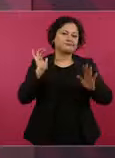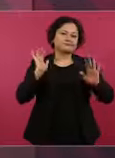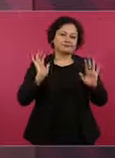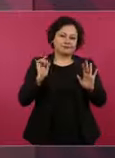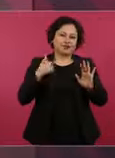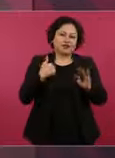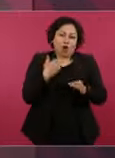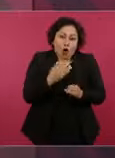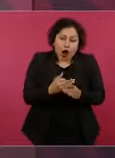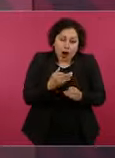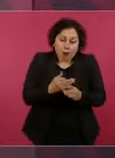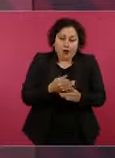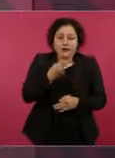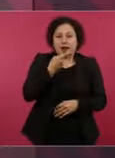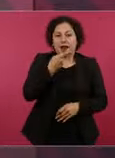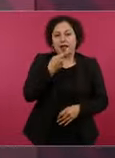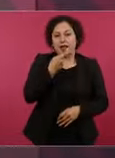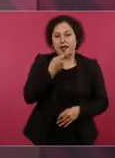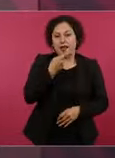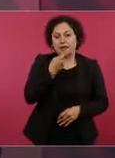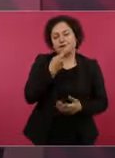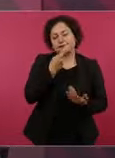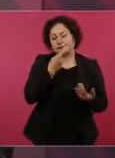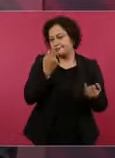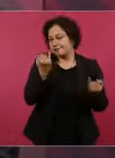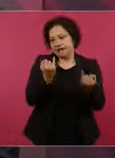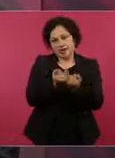contribuyendo. El amarillismo,